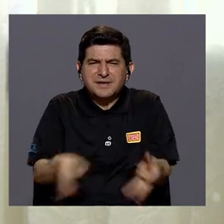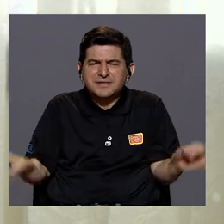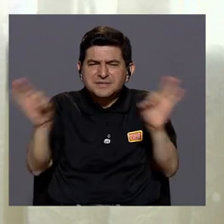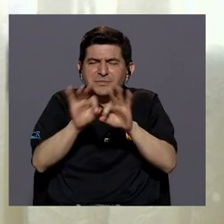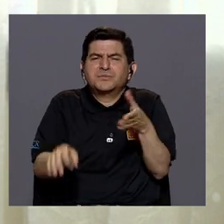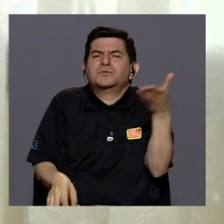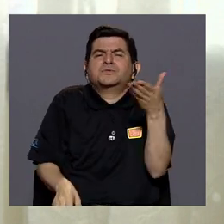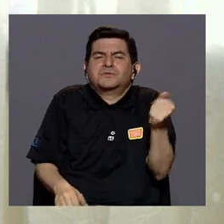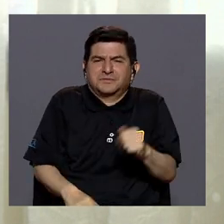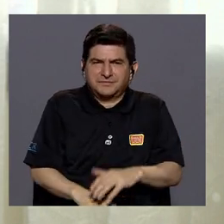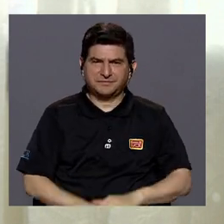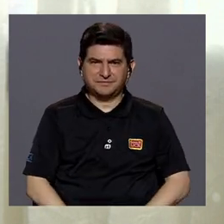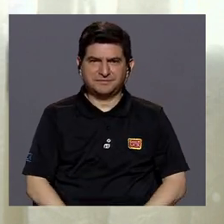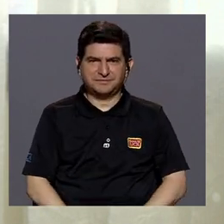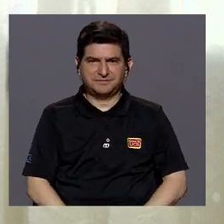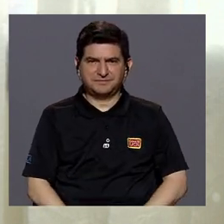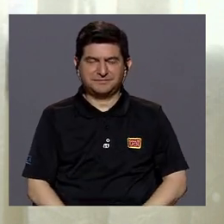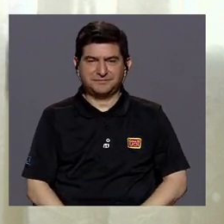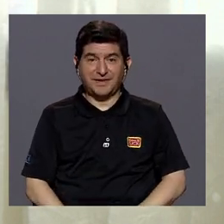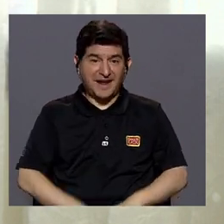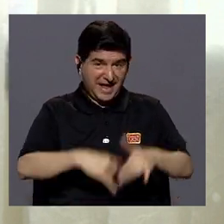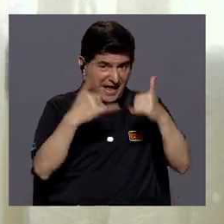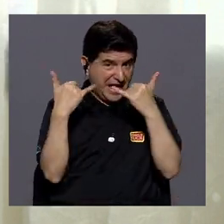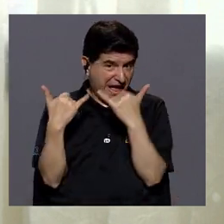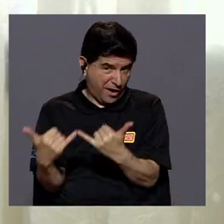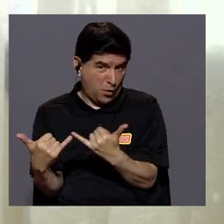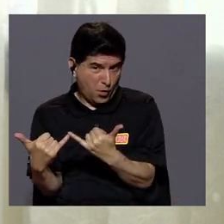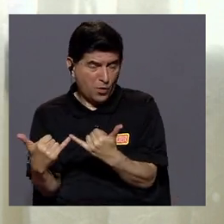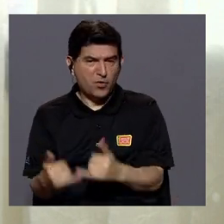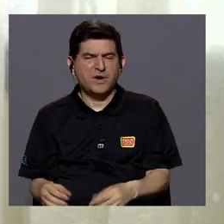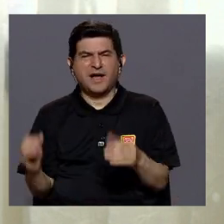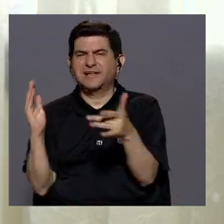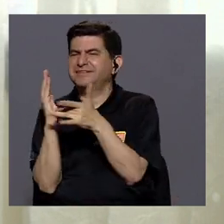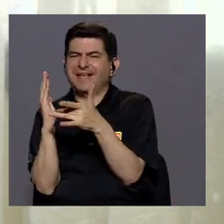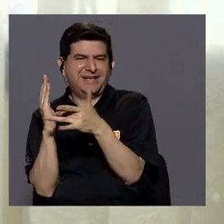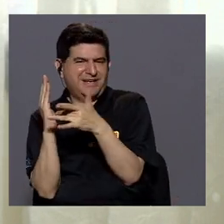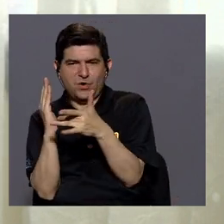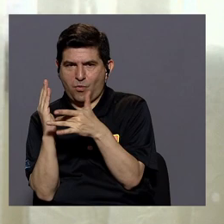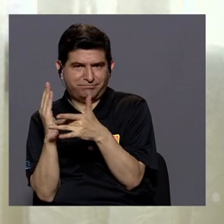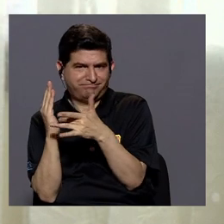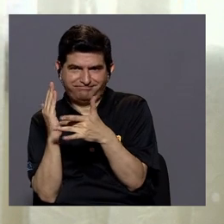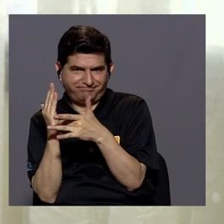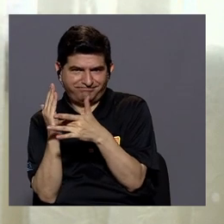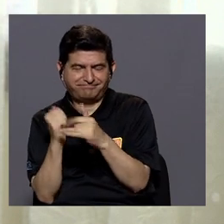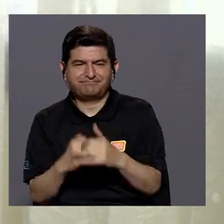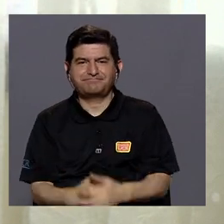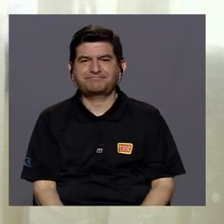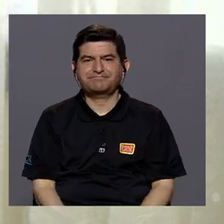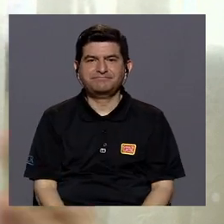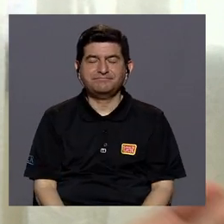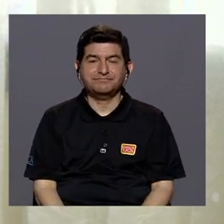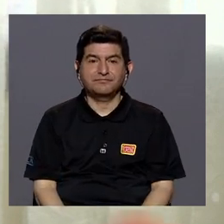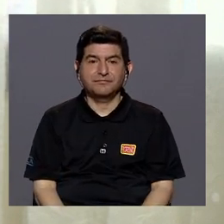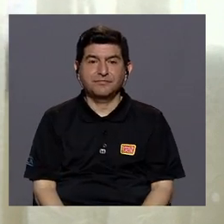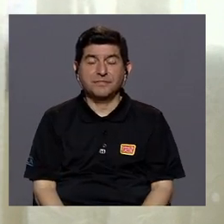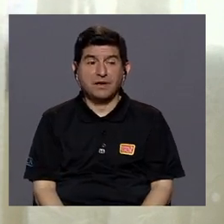Bueno, el de ahora es más técnico, ¿verdad? Porque